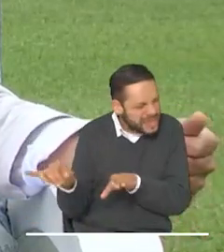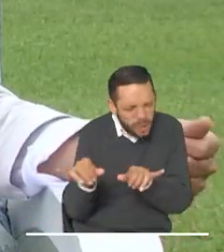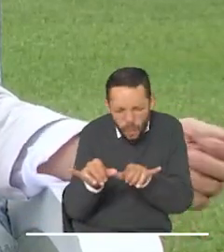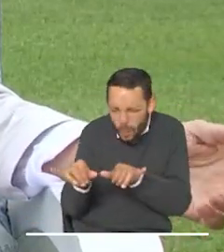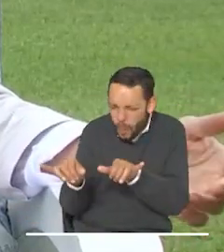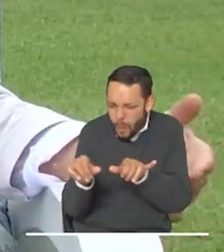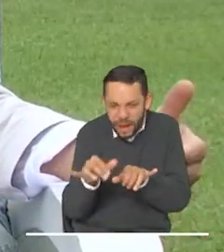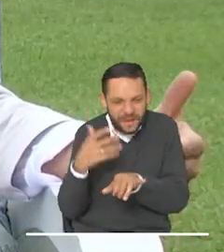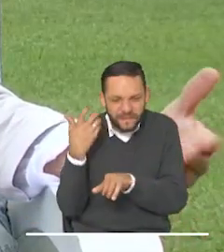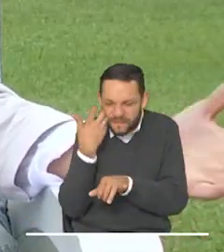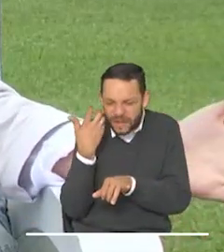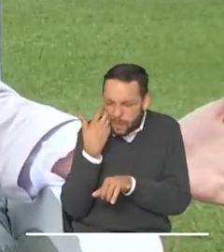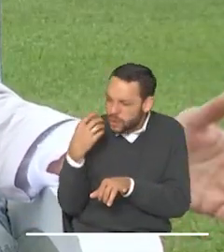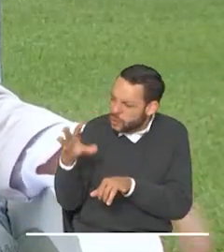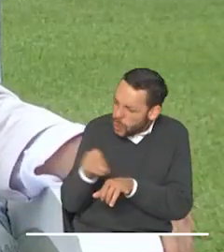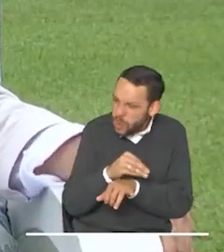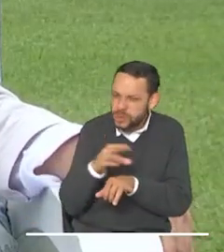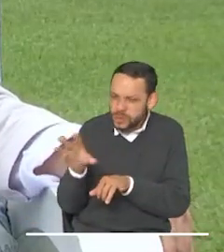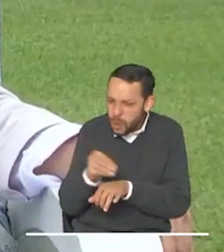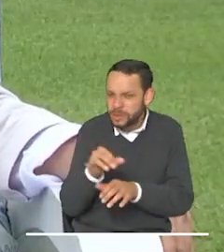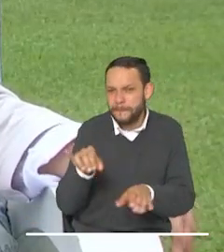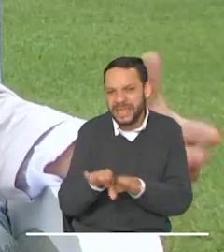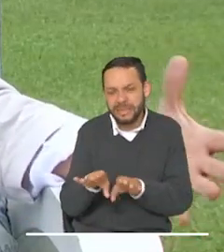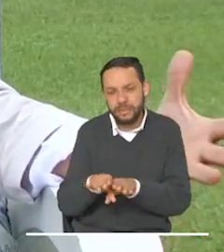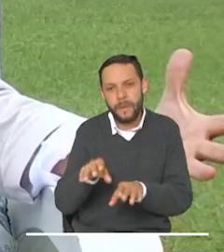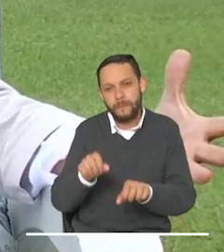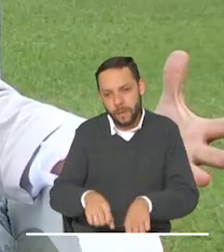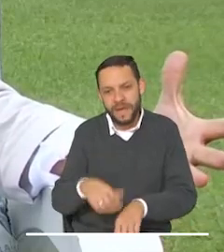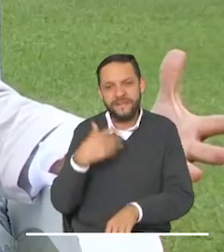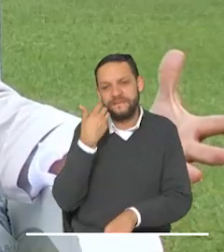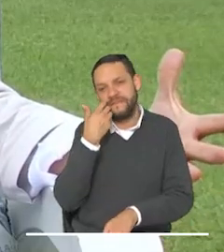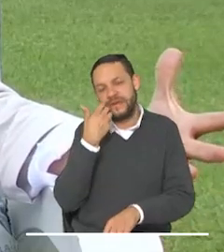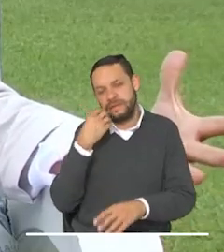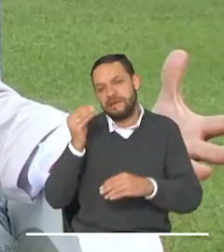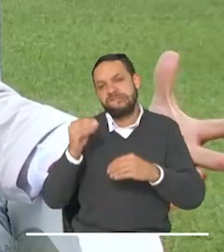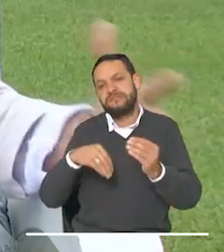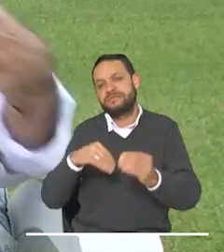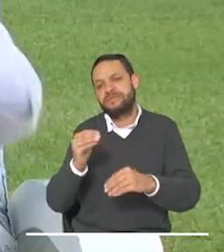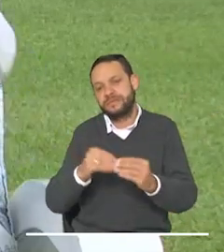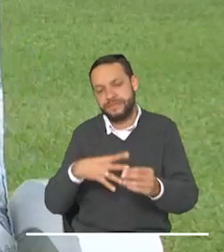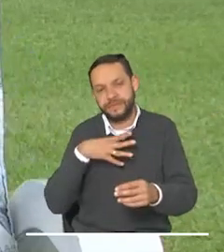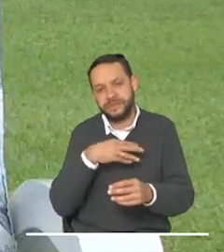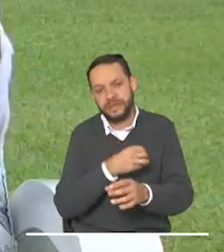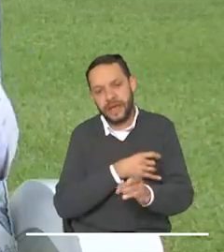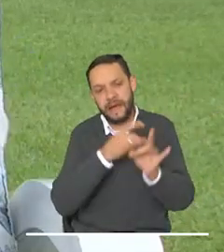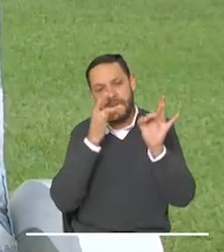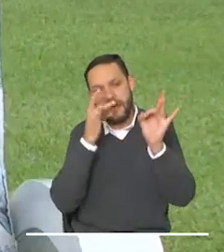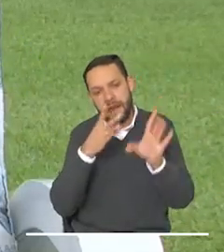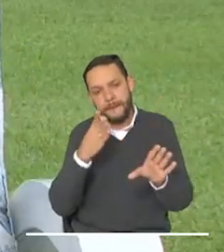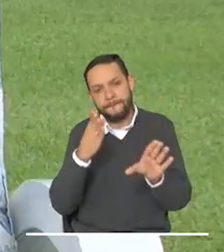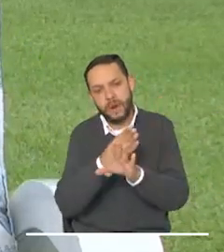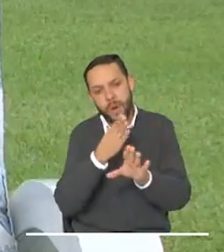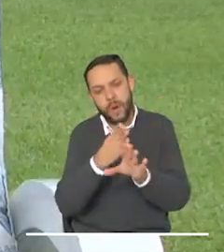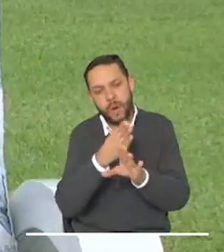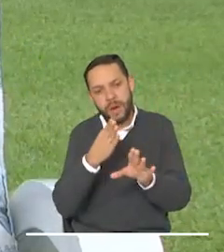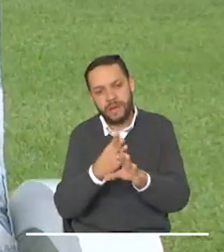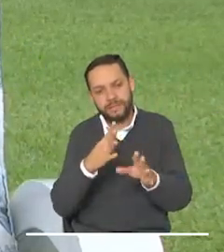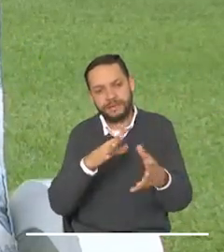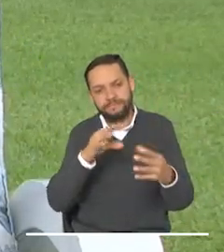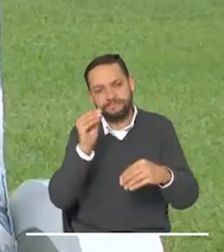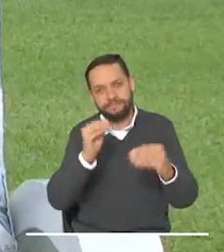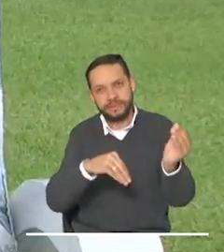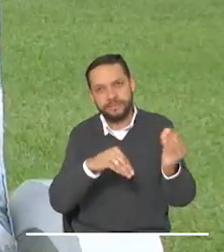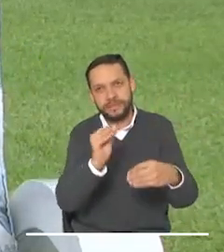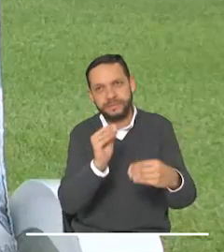presidente a todos estamos estamos saturados de todo lo que es la parte funcional y